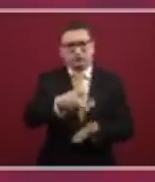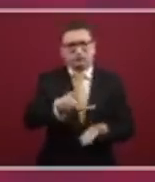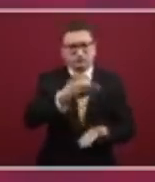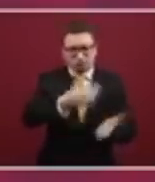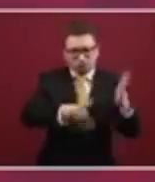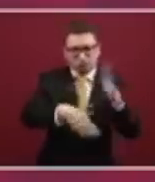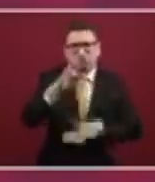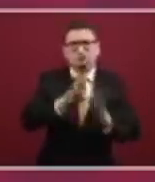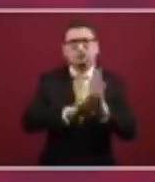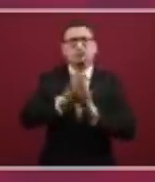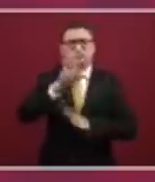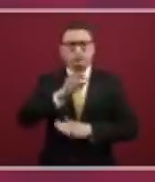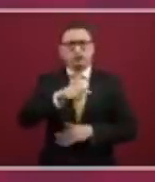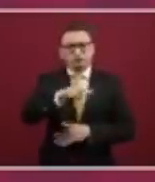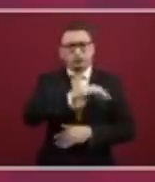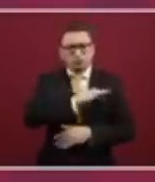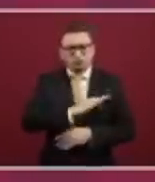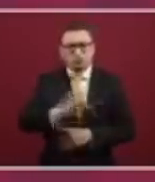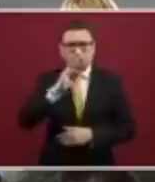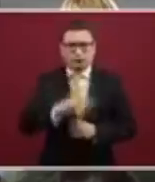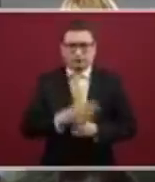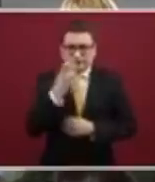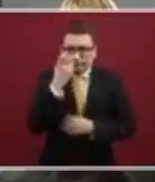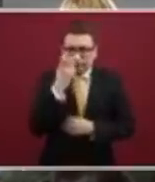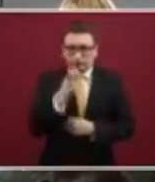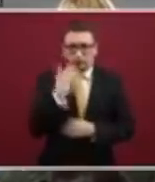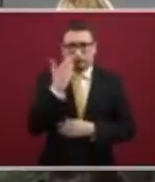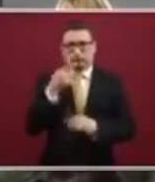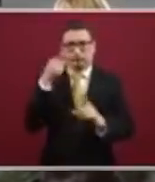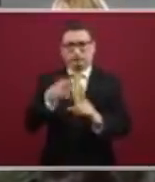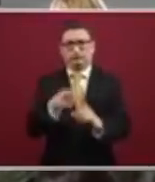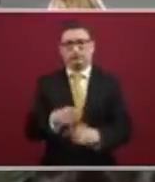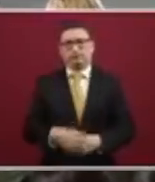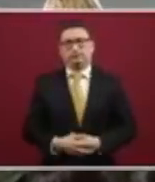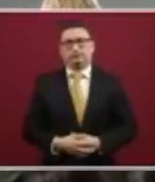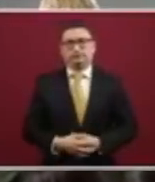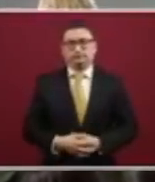puedan recuperarse. Ese es el propósito, ¿no?